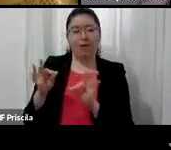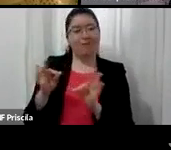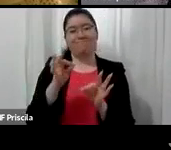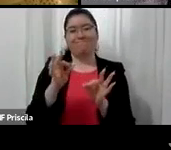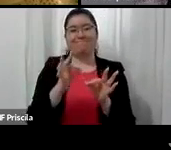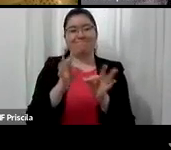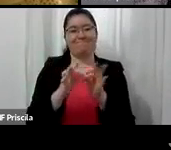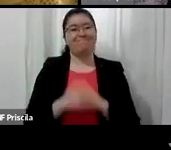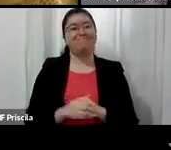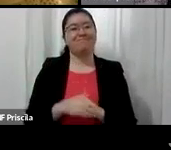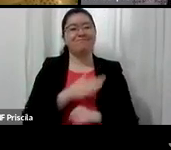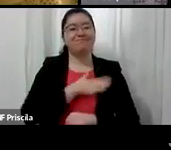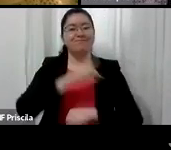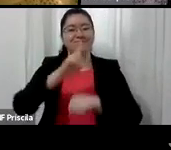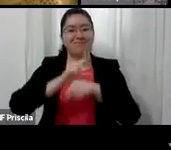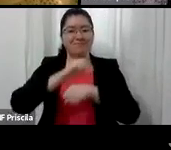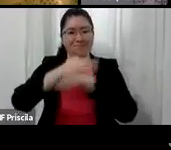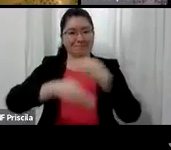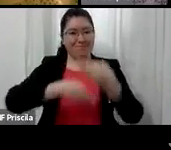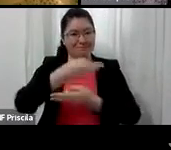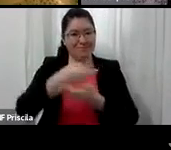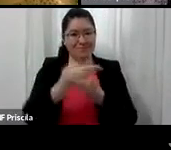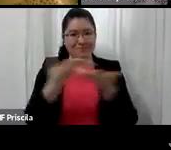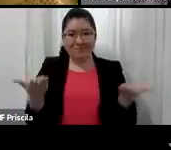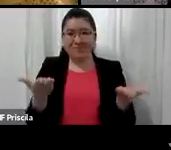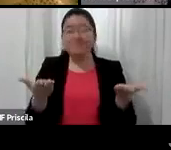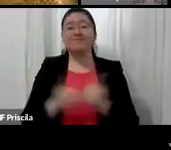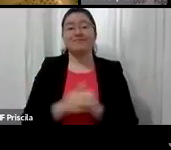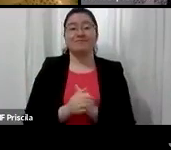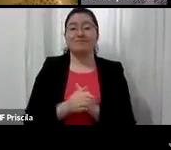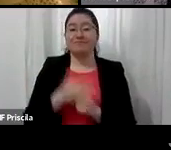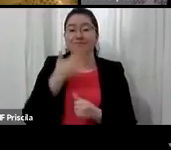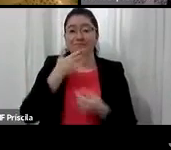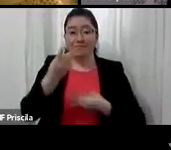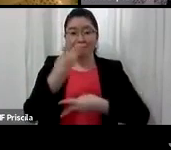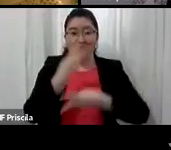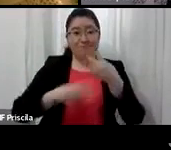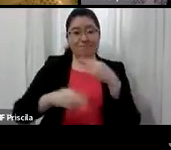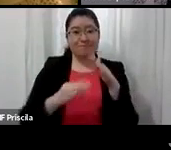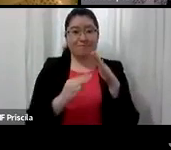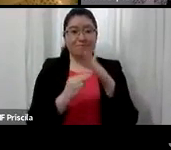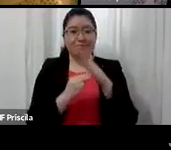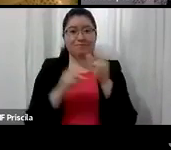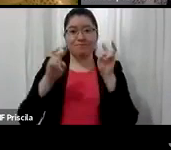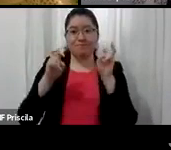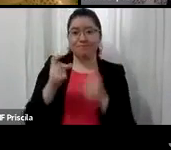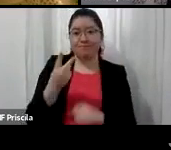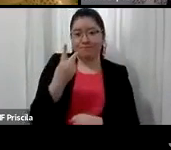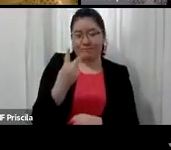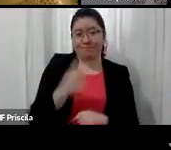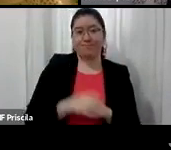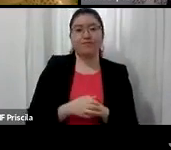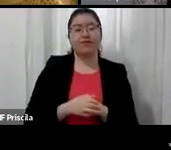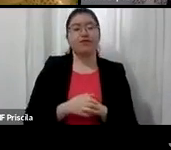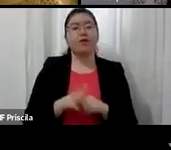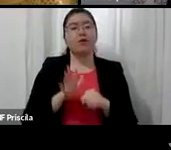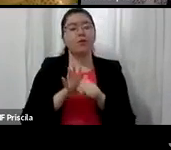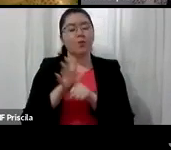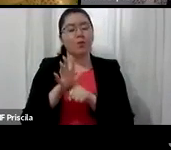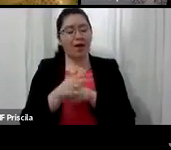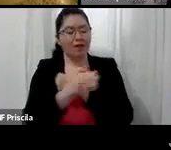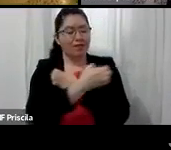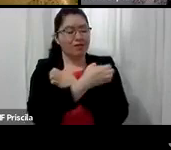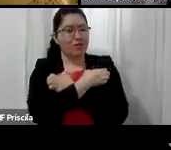Buenos días a todas, todos y todes. Sean bienvenidos a la Mesa 2, Educación para la Paz y Resolución de Conflictos